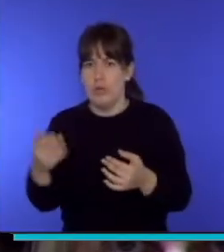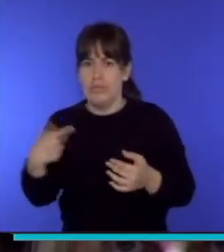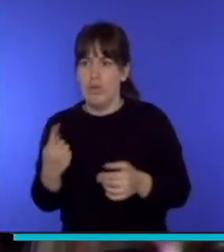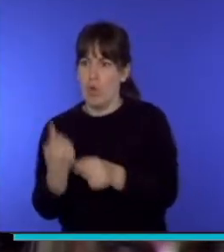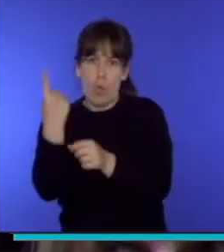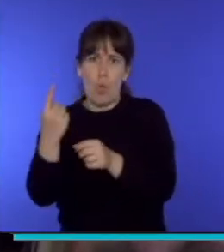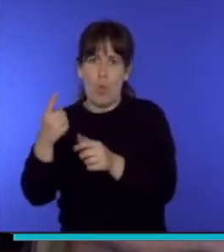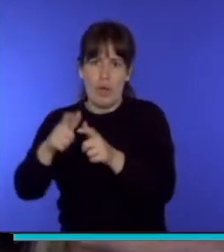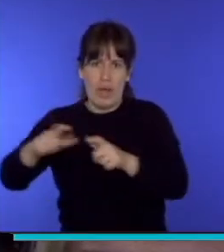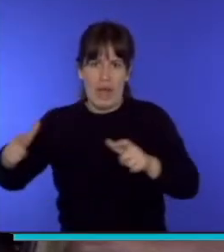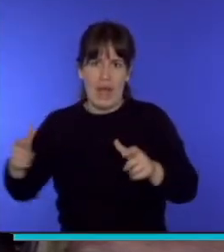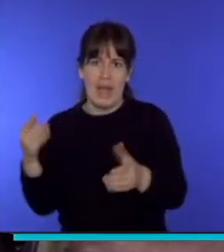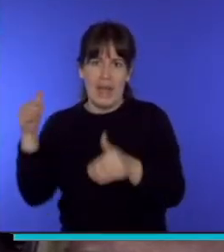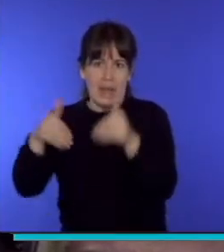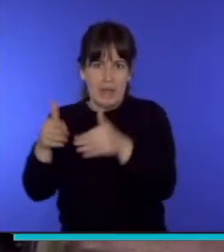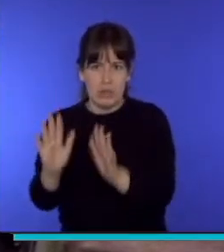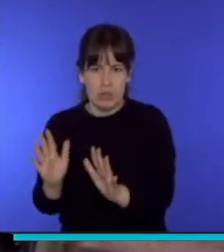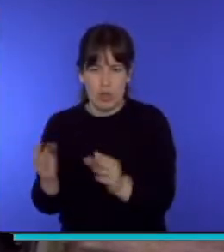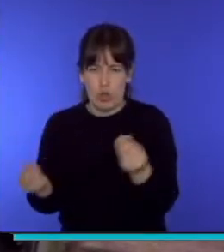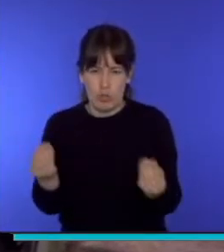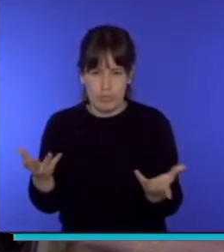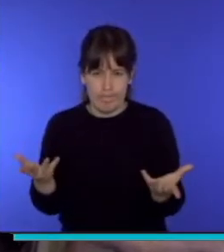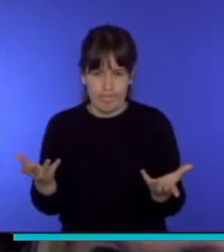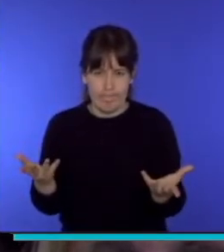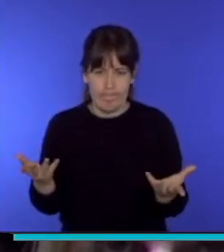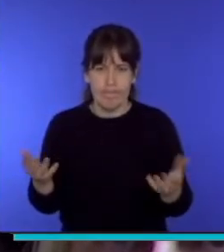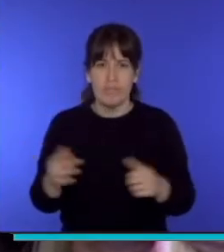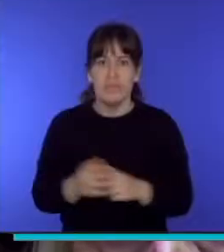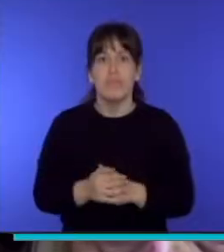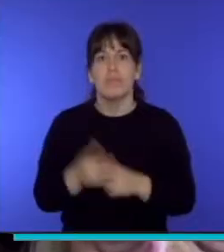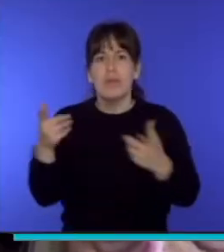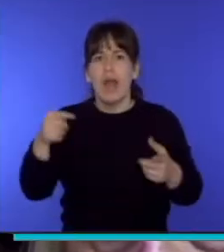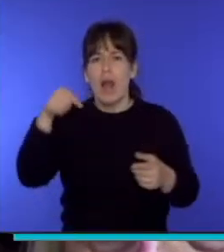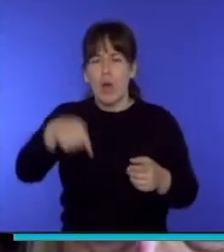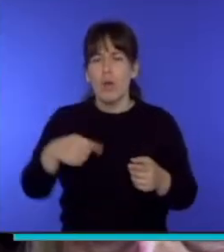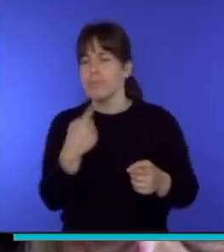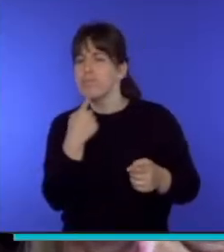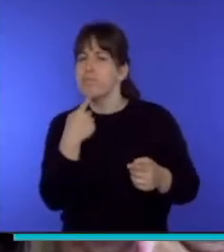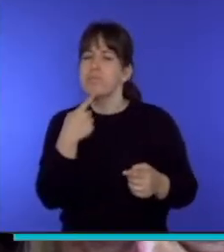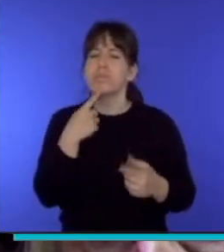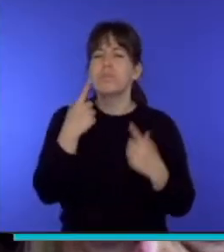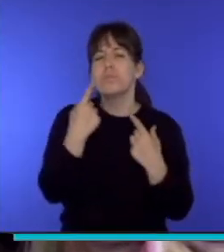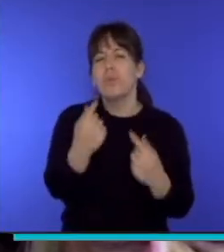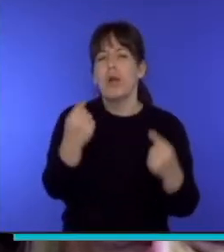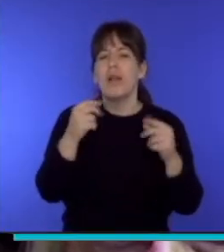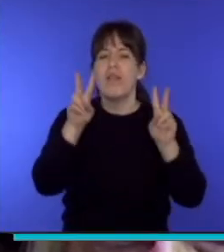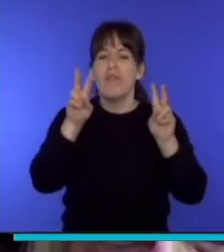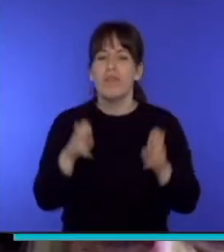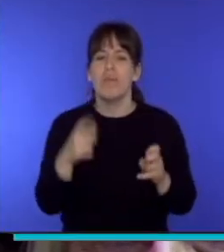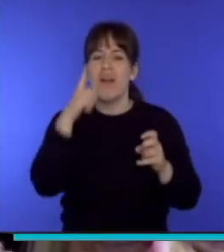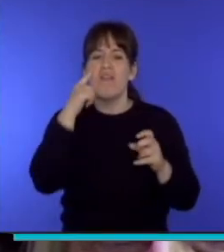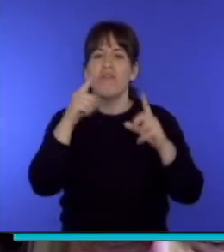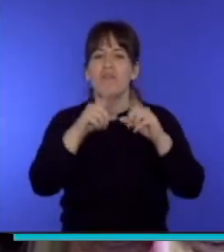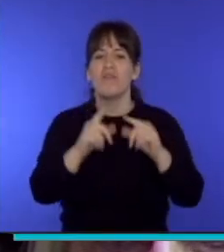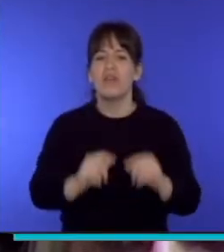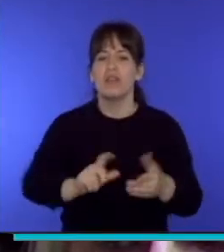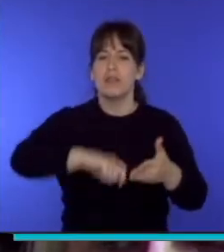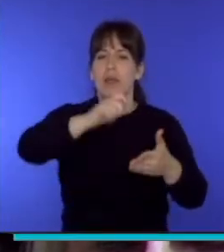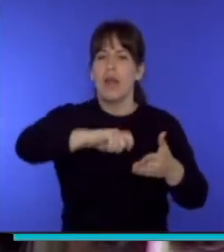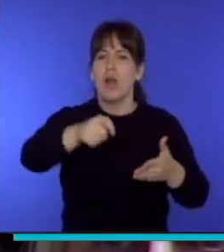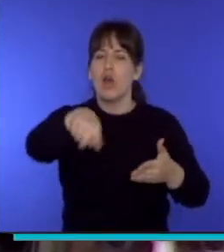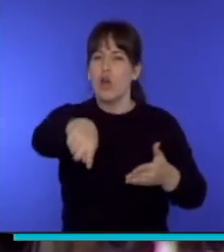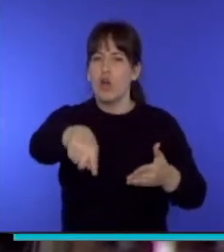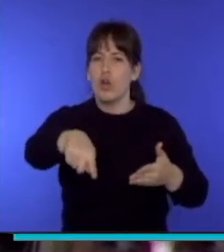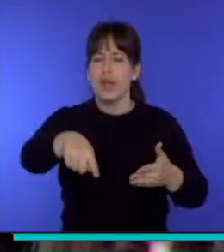no hay para darle a la cosa. Entonces, viene un cuestionamiento acerca del cronograma electoral. Un